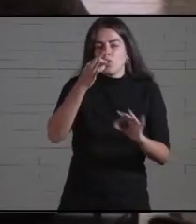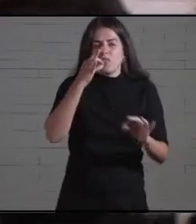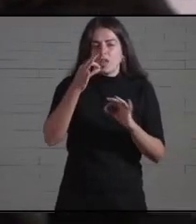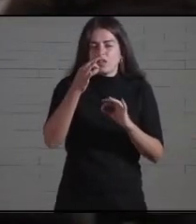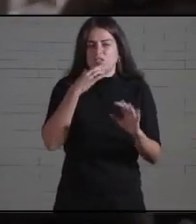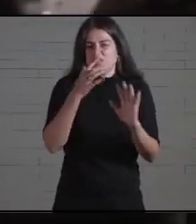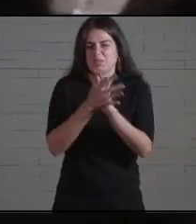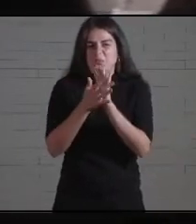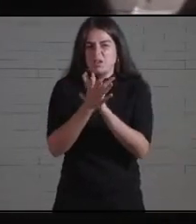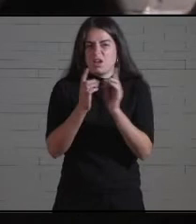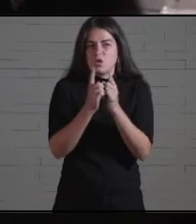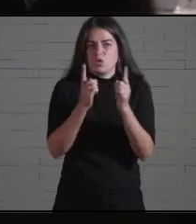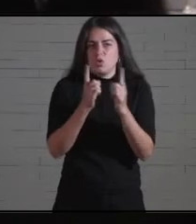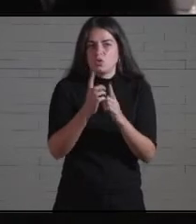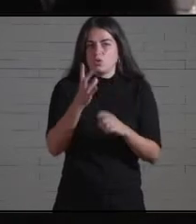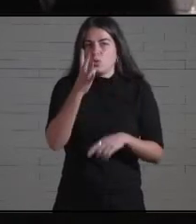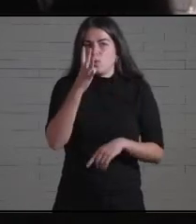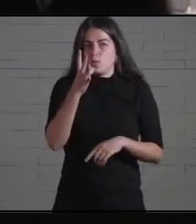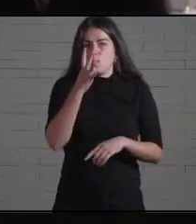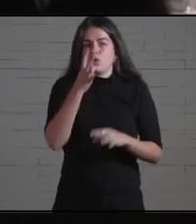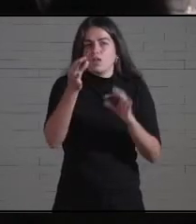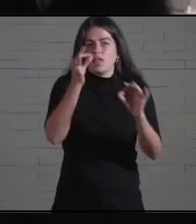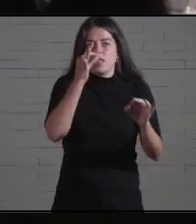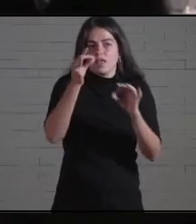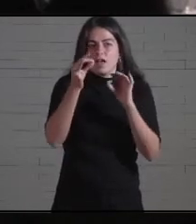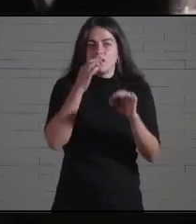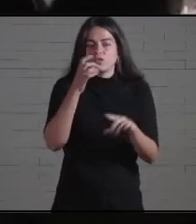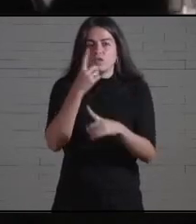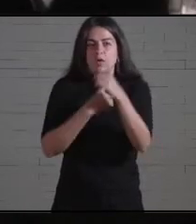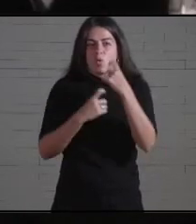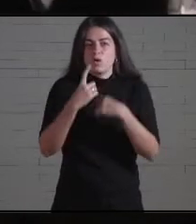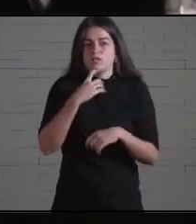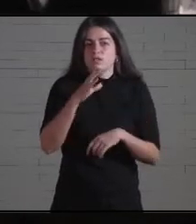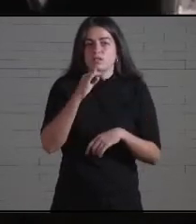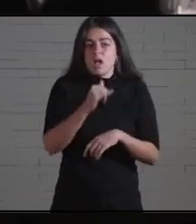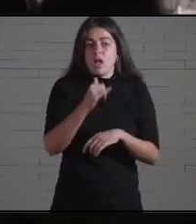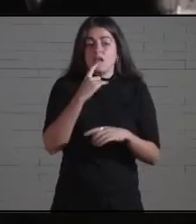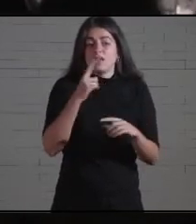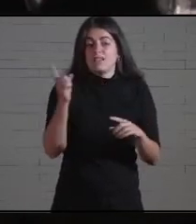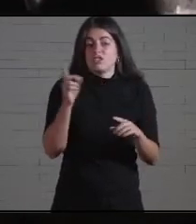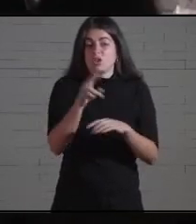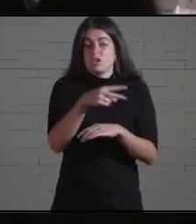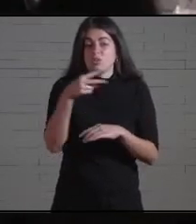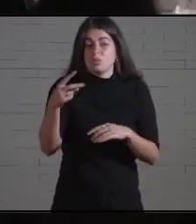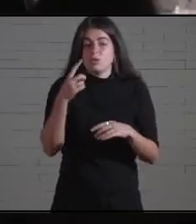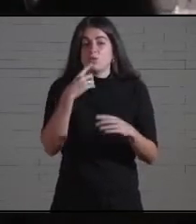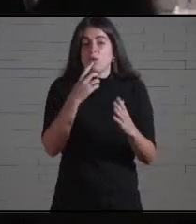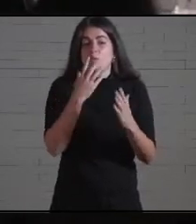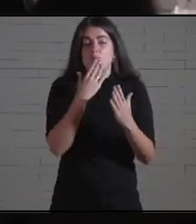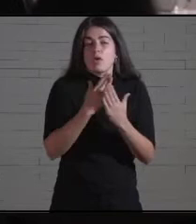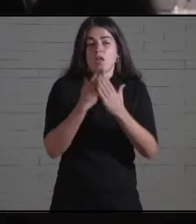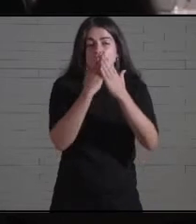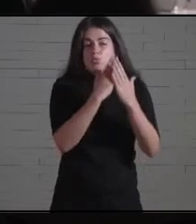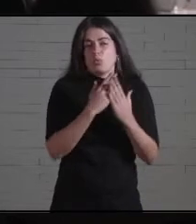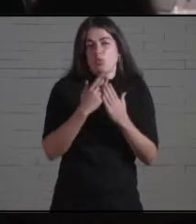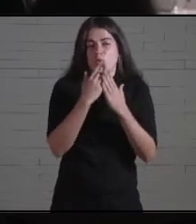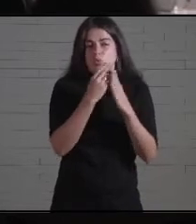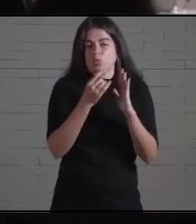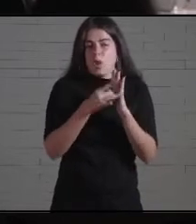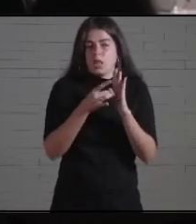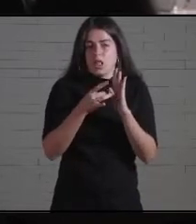porque en parte tenemos datos de encuesta y en parte son los resultados de estudios cualitativos.